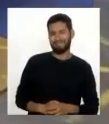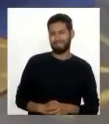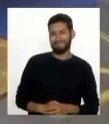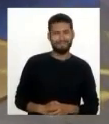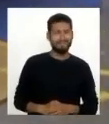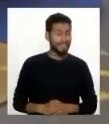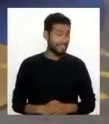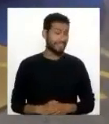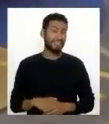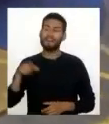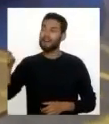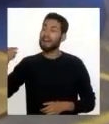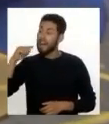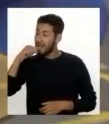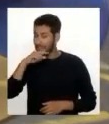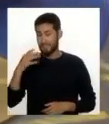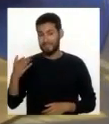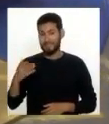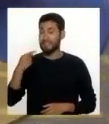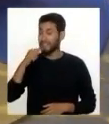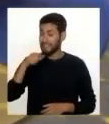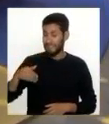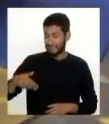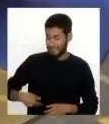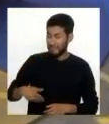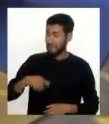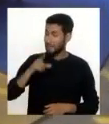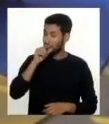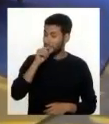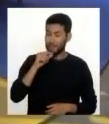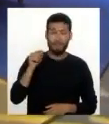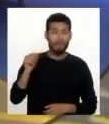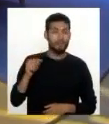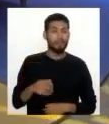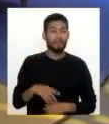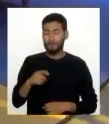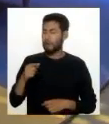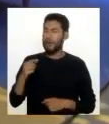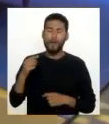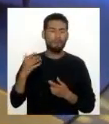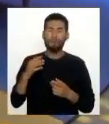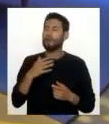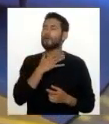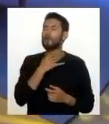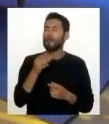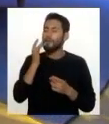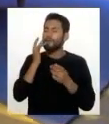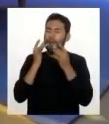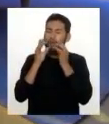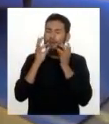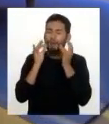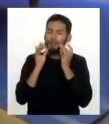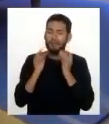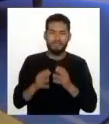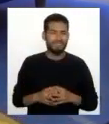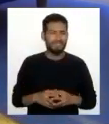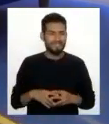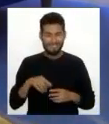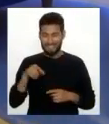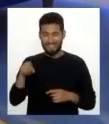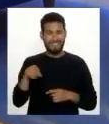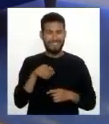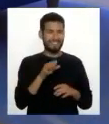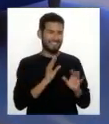mira, ahí tú vas a hacer unos anticuchos de ese hígado de pollo que te vas a chupar los dedos. Ah, sí, ese ya, sí, pero okay. El de aquí